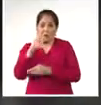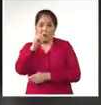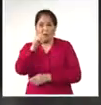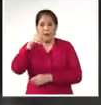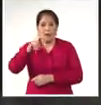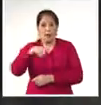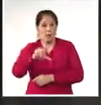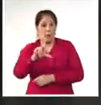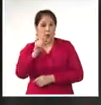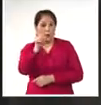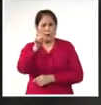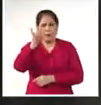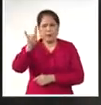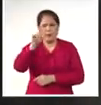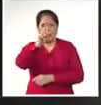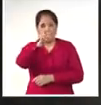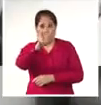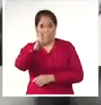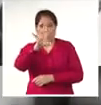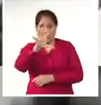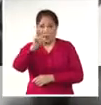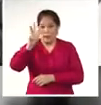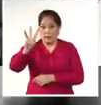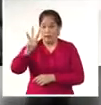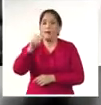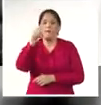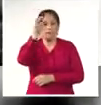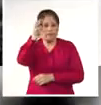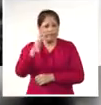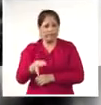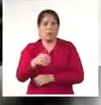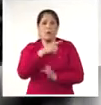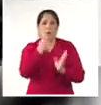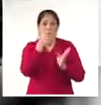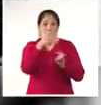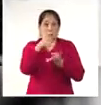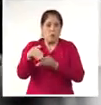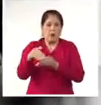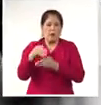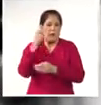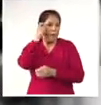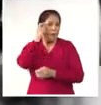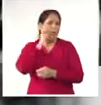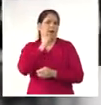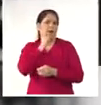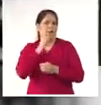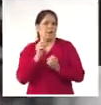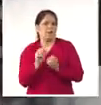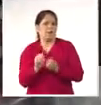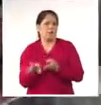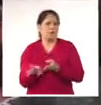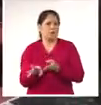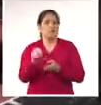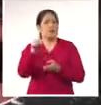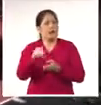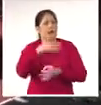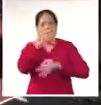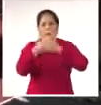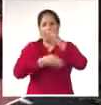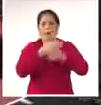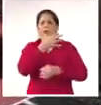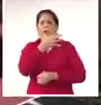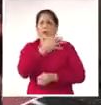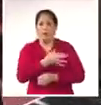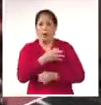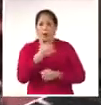26 de julio de 1953 fue la sentencia de muerte de la opresión neocolonial en este país. Ya lo dijo Fidel,